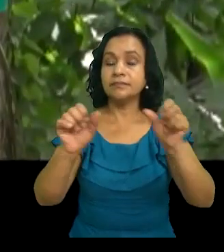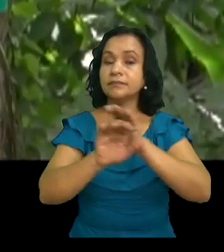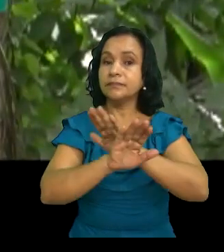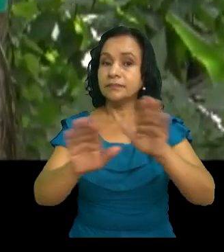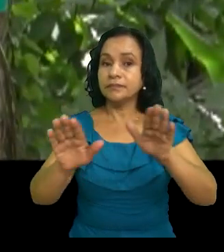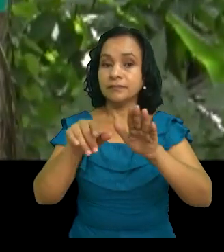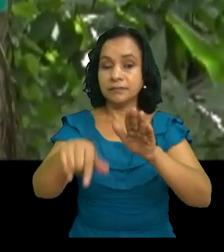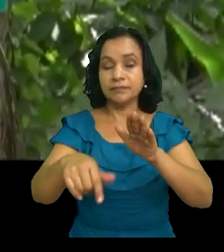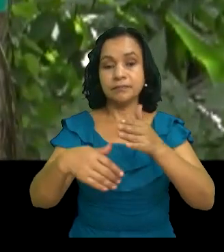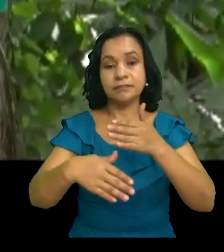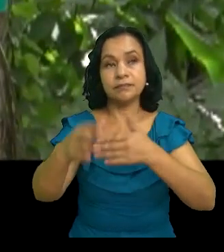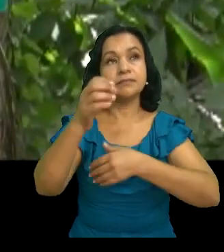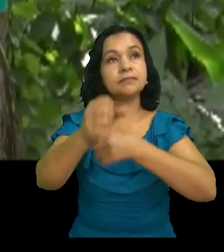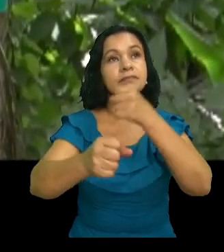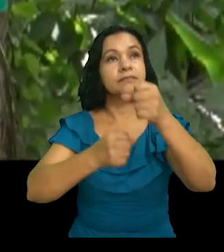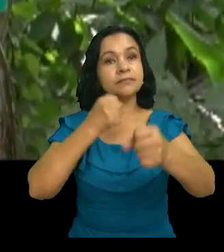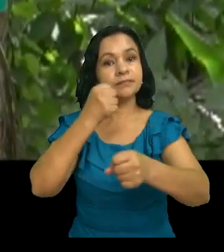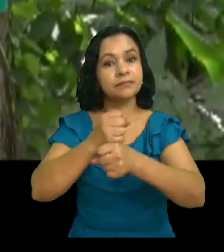probablemente a finales de este año.